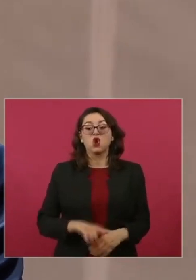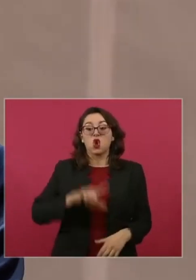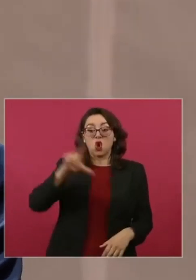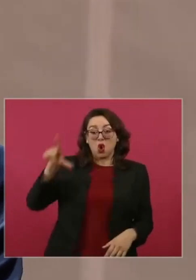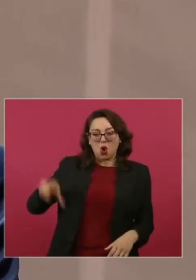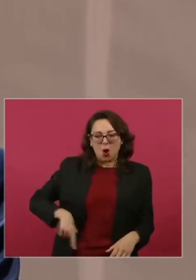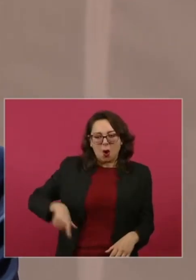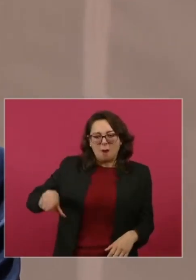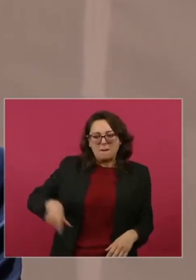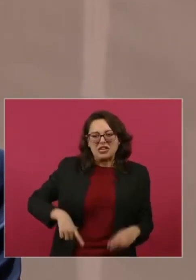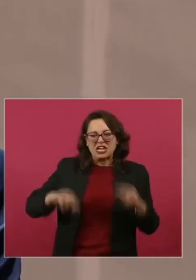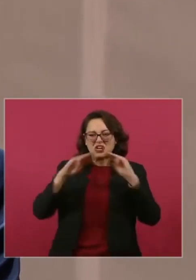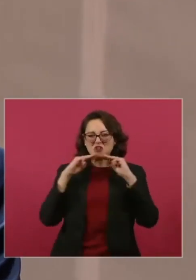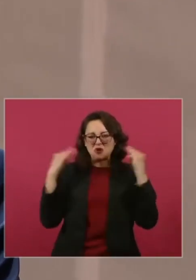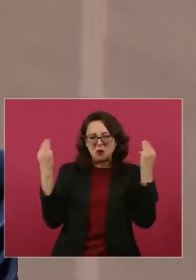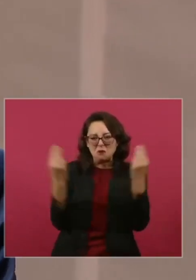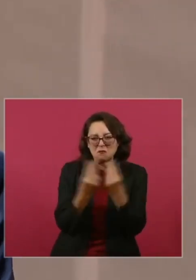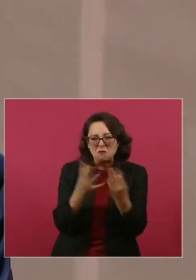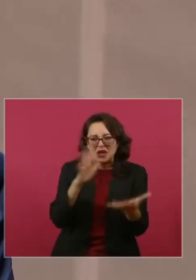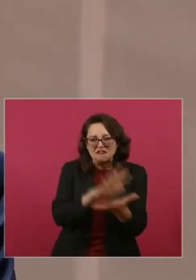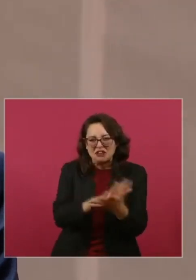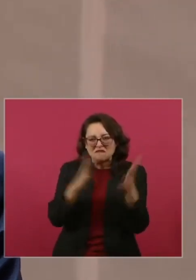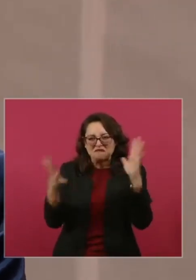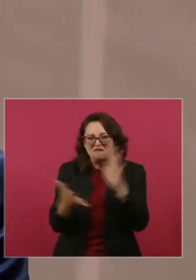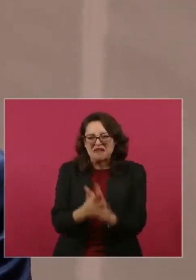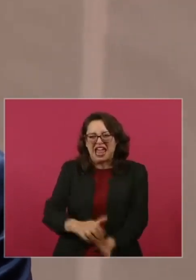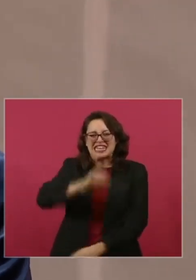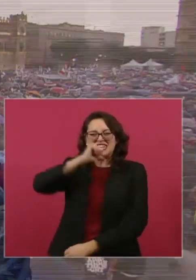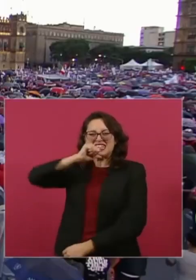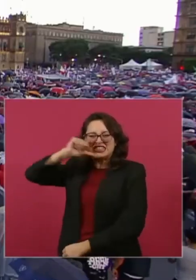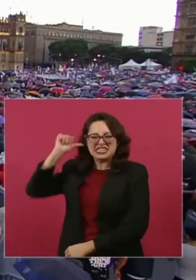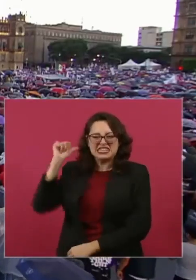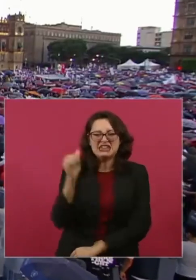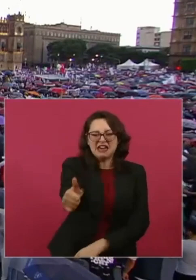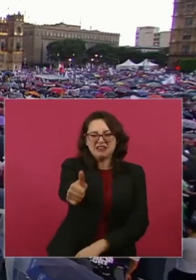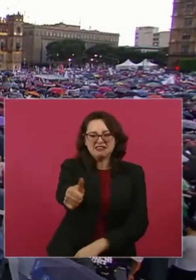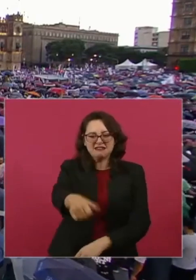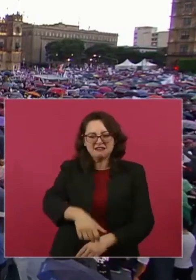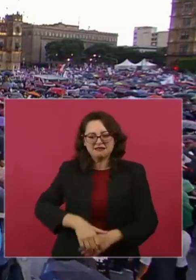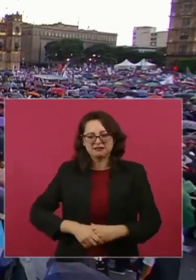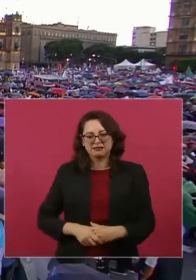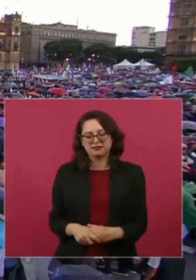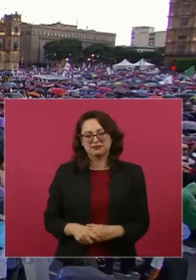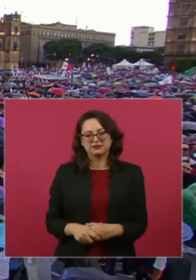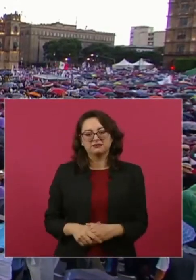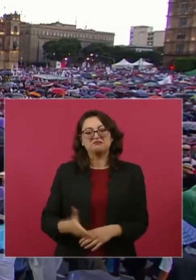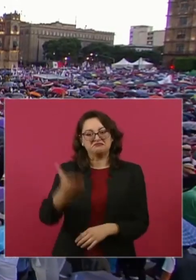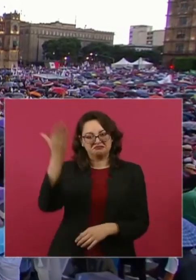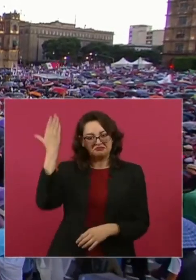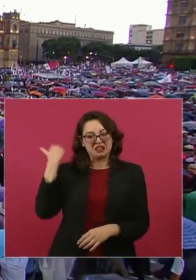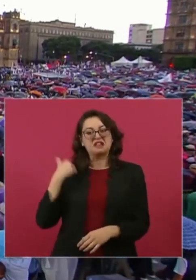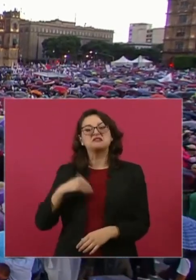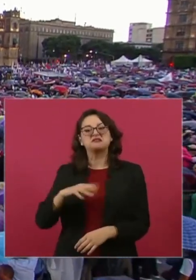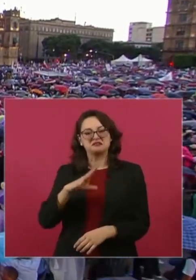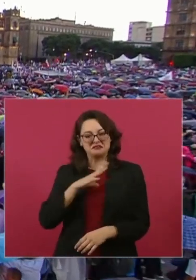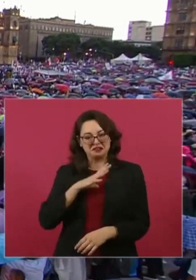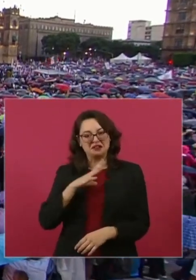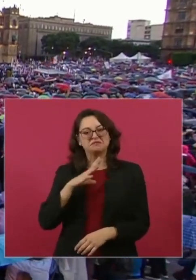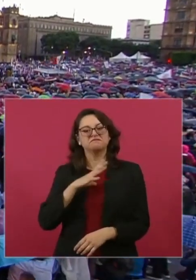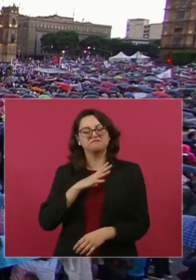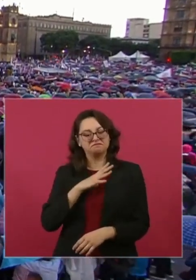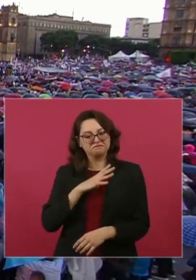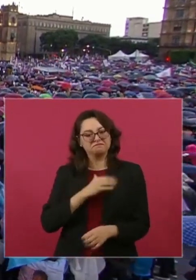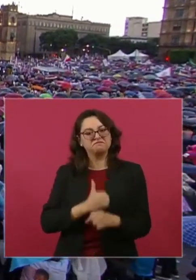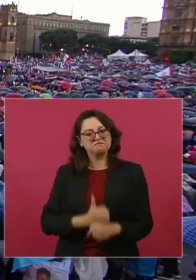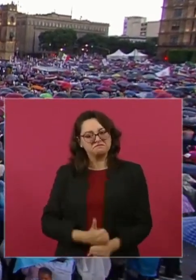Un narco-estado, como a lo narco state as it was before.